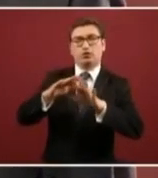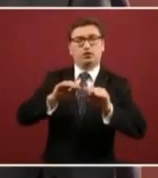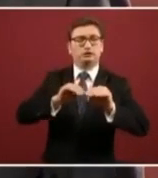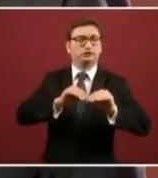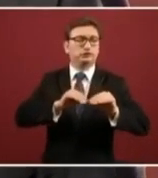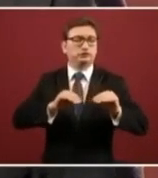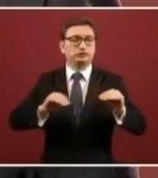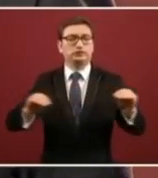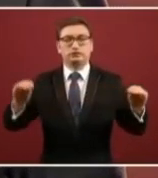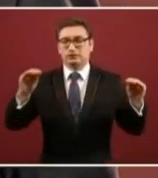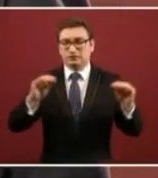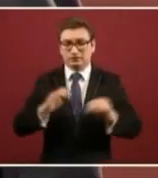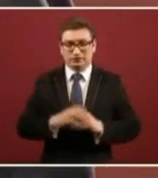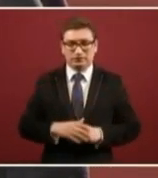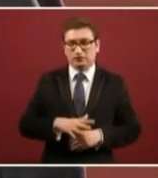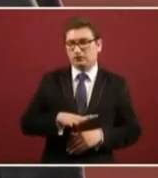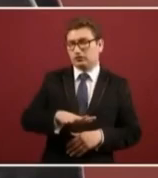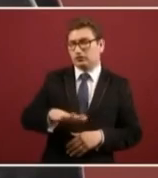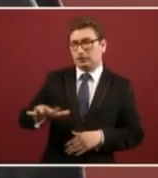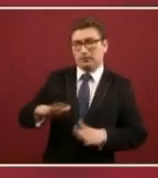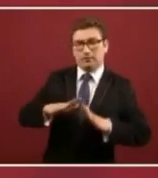desiertos, costas,